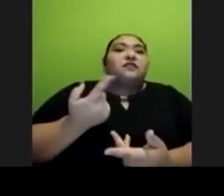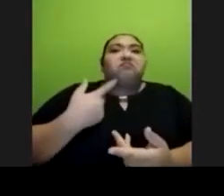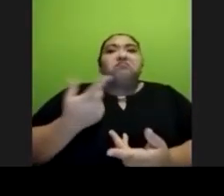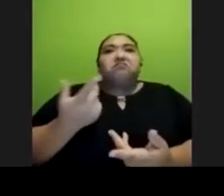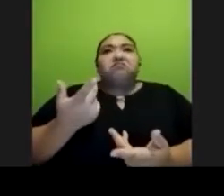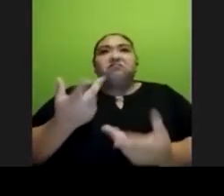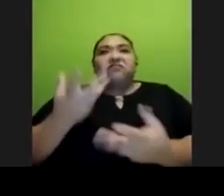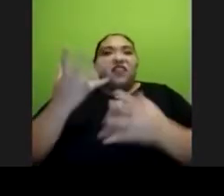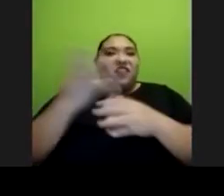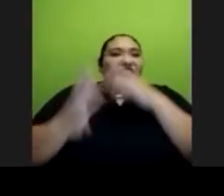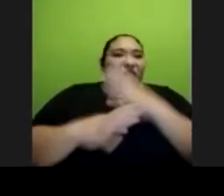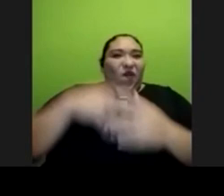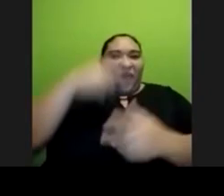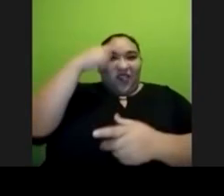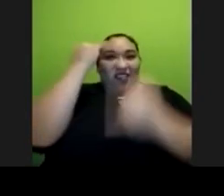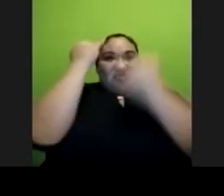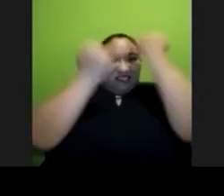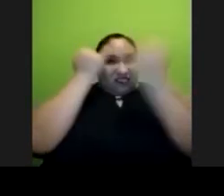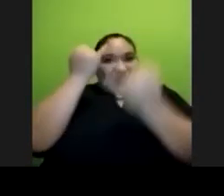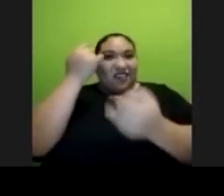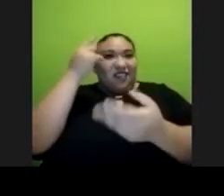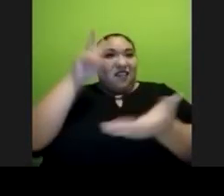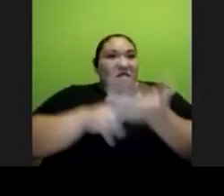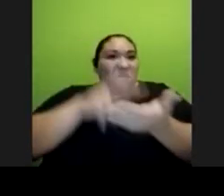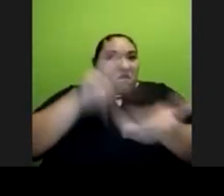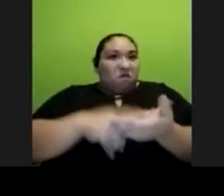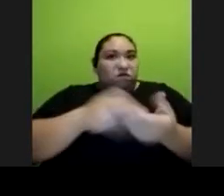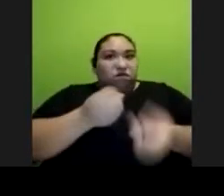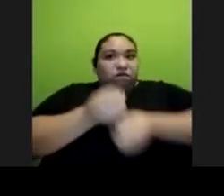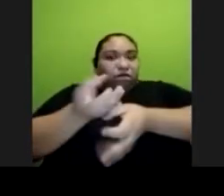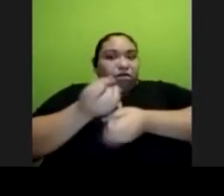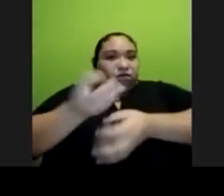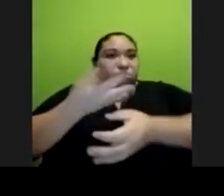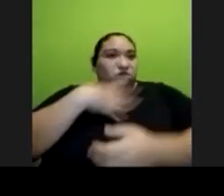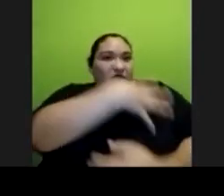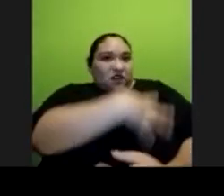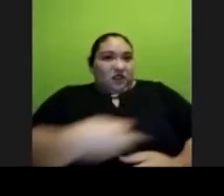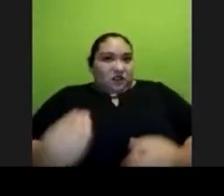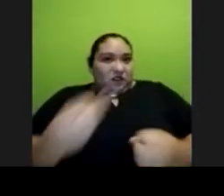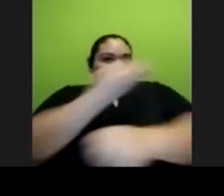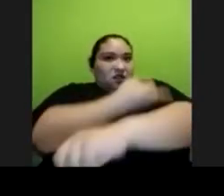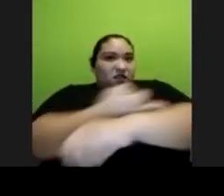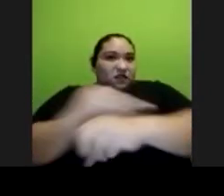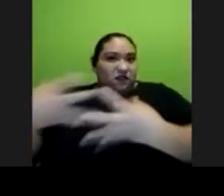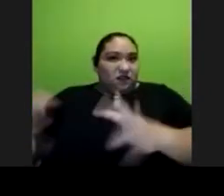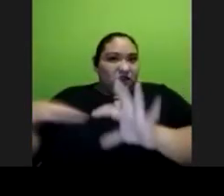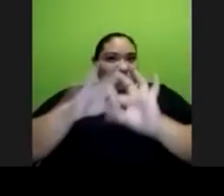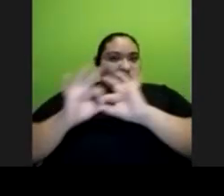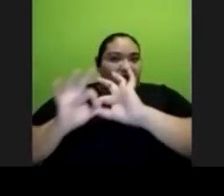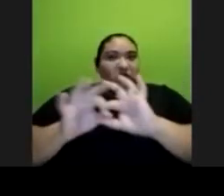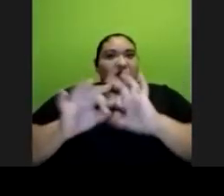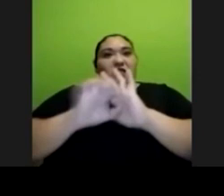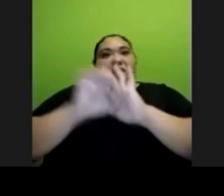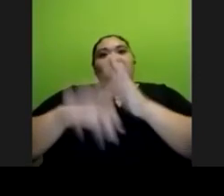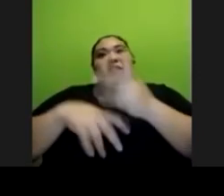para crear los valores que son tan fundamentales en este momento, empatía y